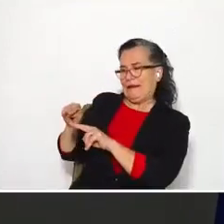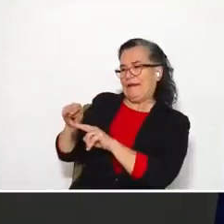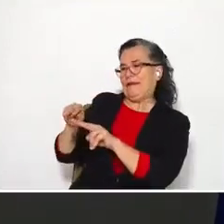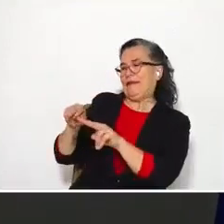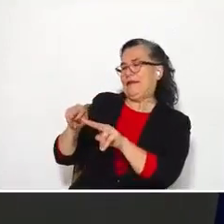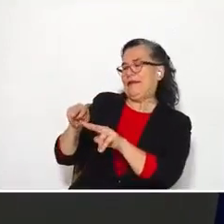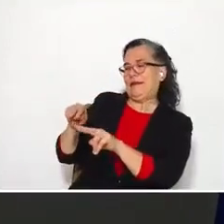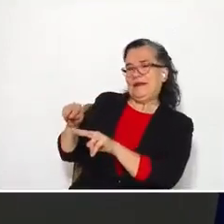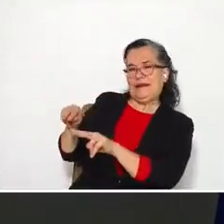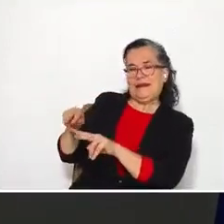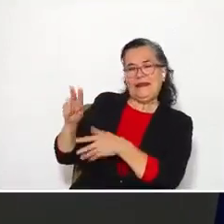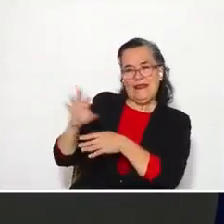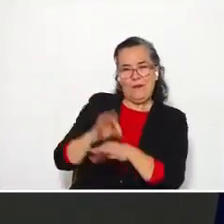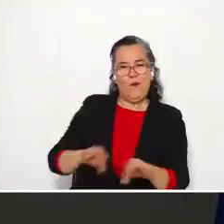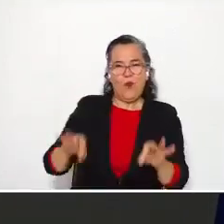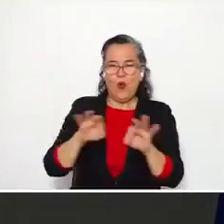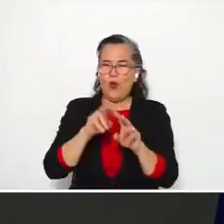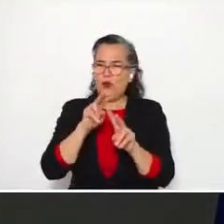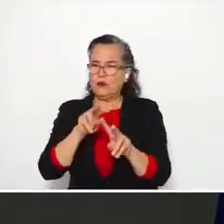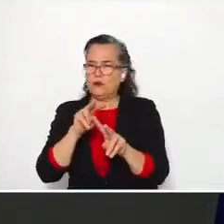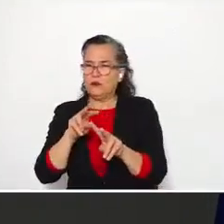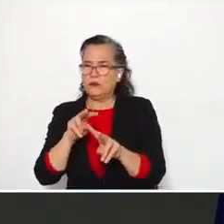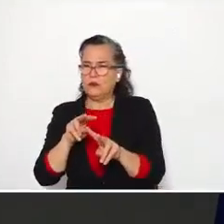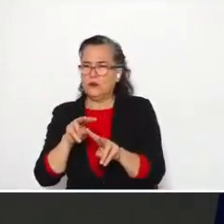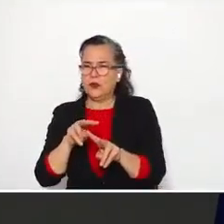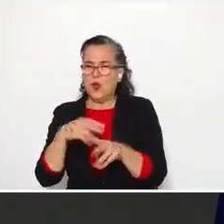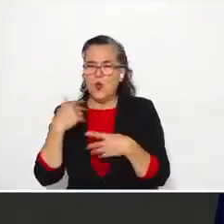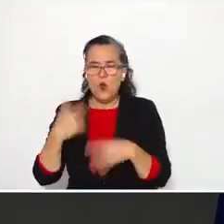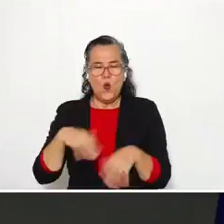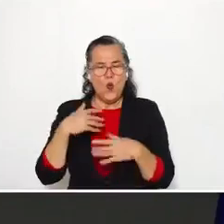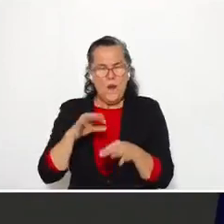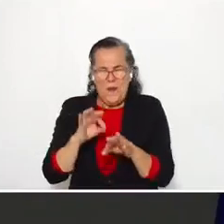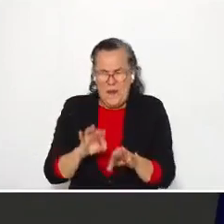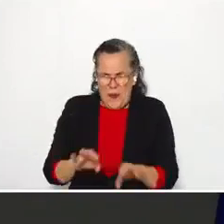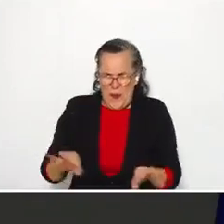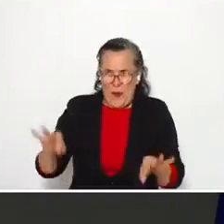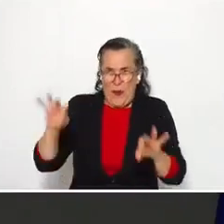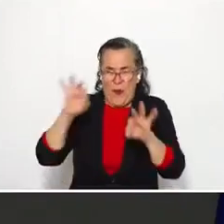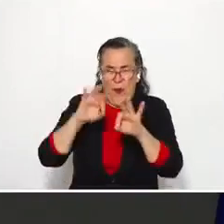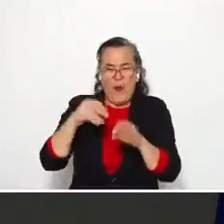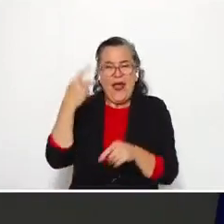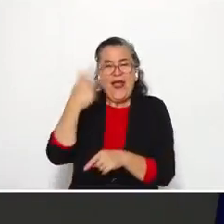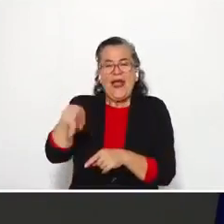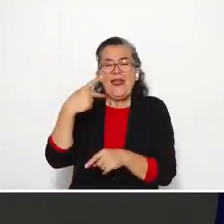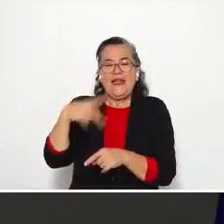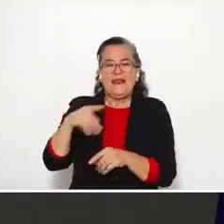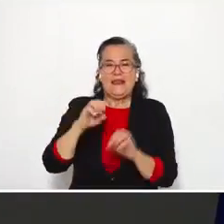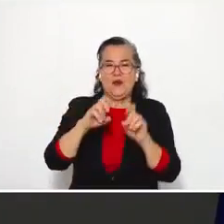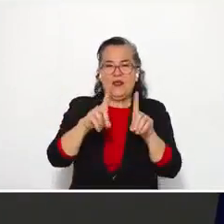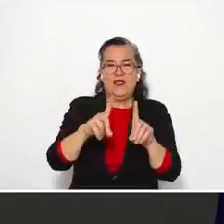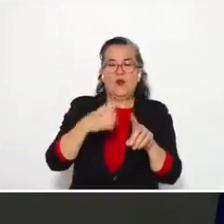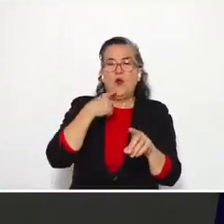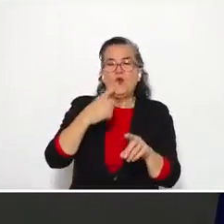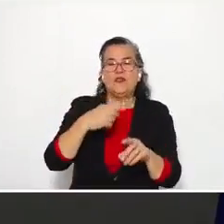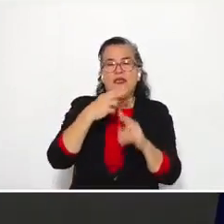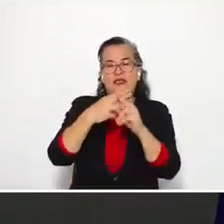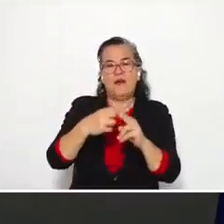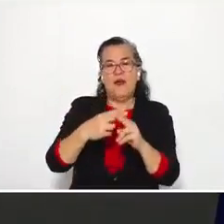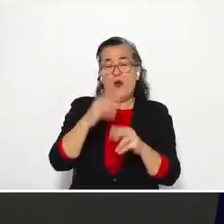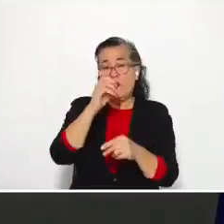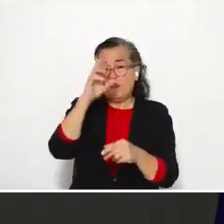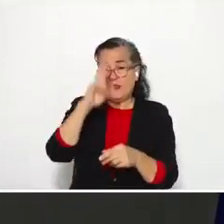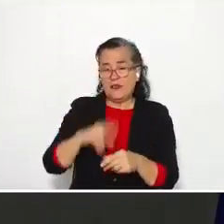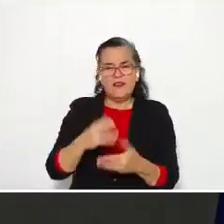contextos de crisis educativa, medular dentro de lo que se ha llamado el apagón educativo en Costa